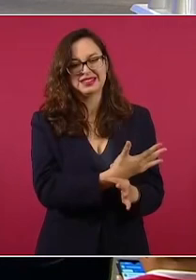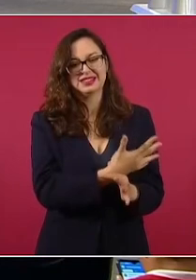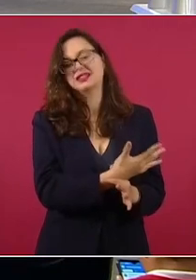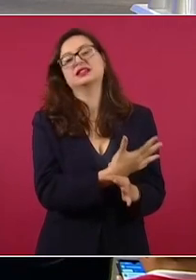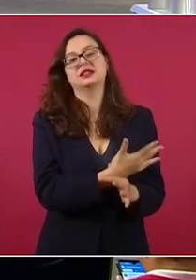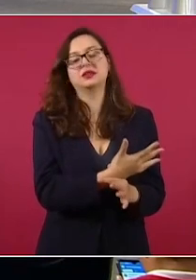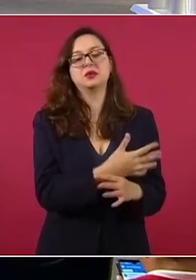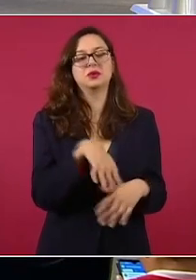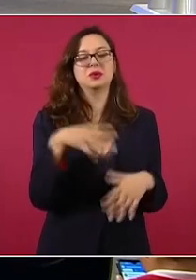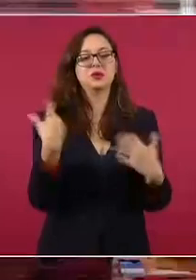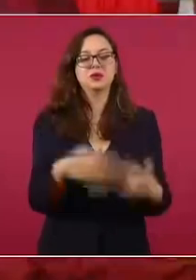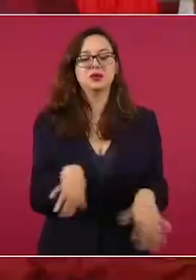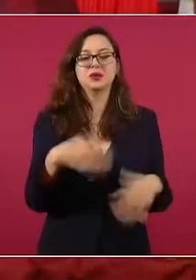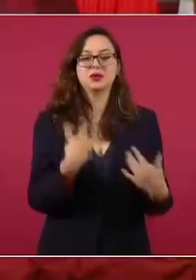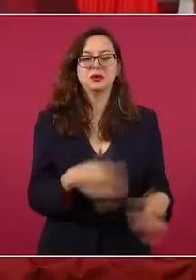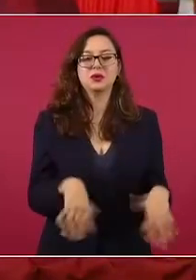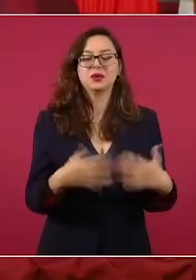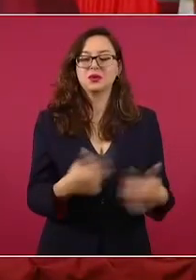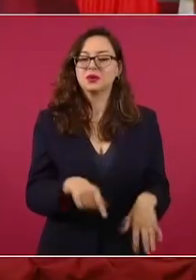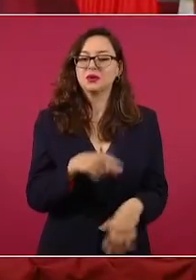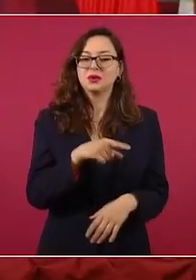Tiene una buenísima de que